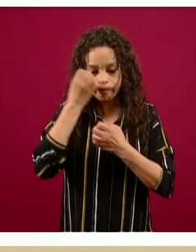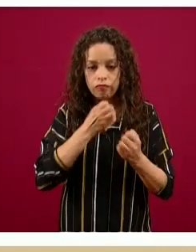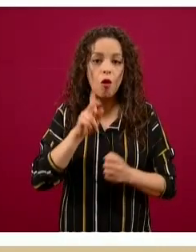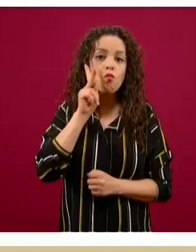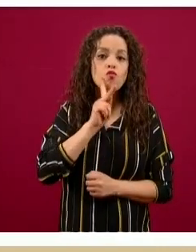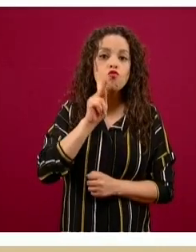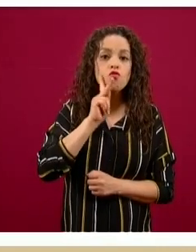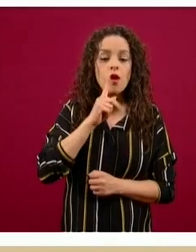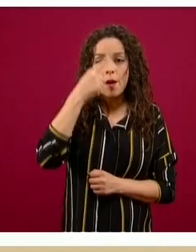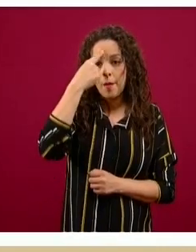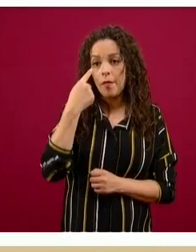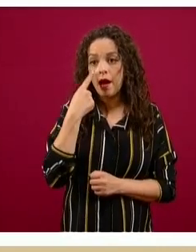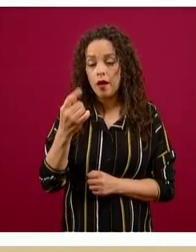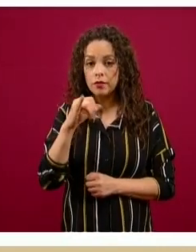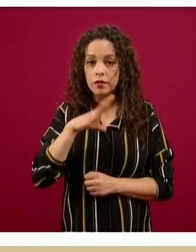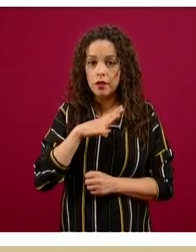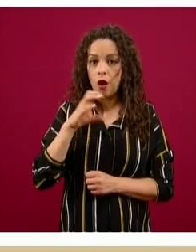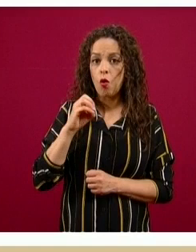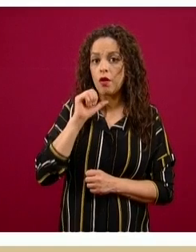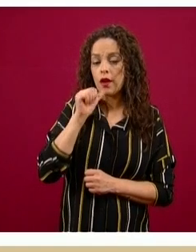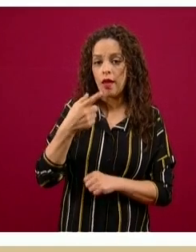enfermedad. De estas,